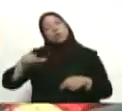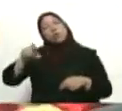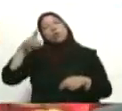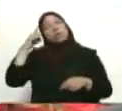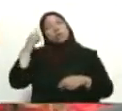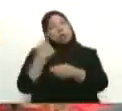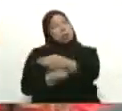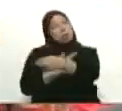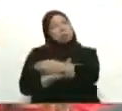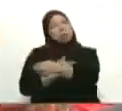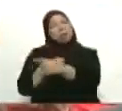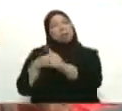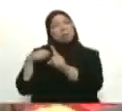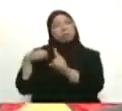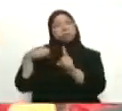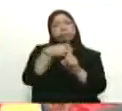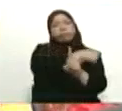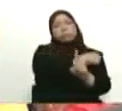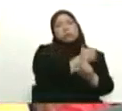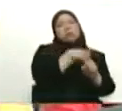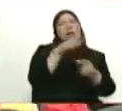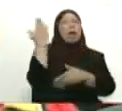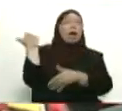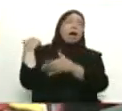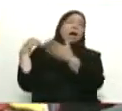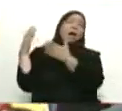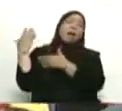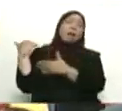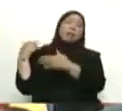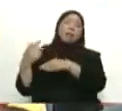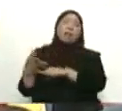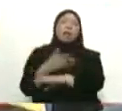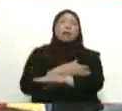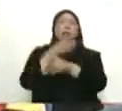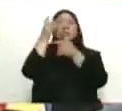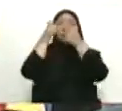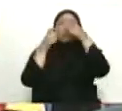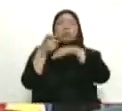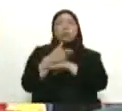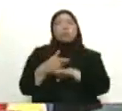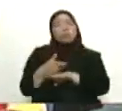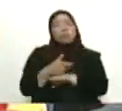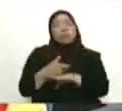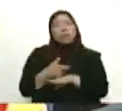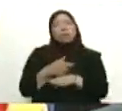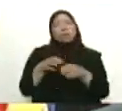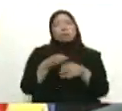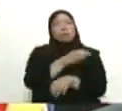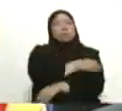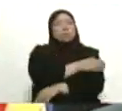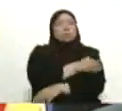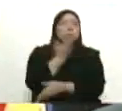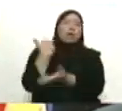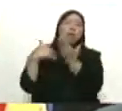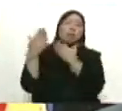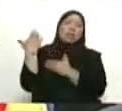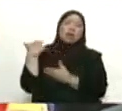a los hermanos de esta parroquia en la cuarta República Cuántos muertos puso la parroquia sucre